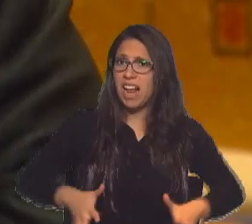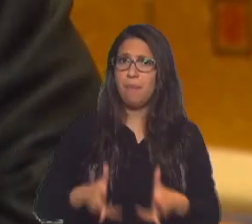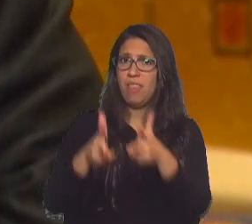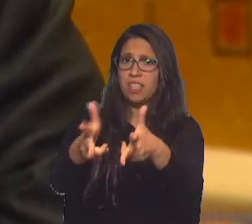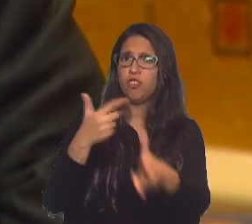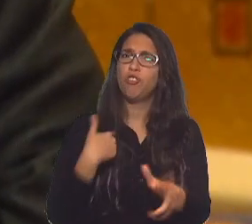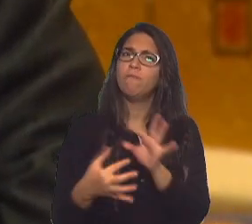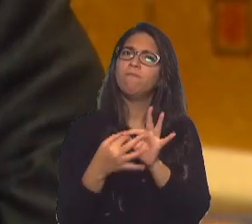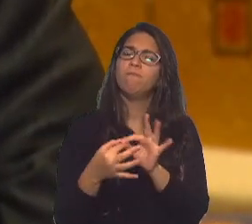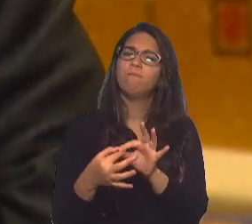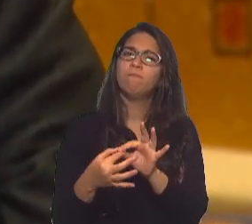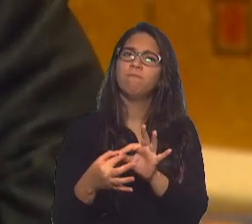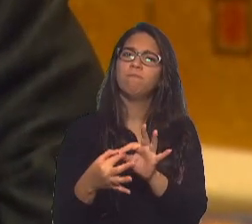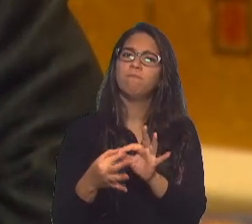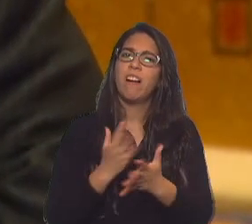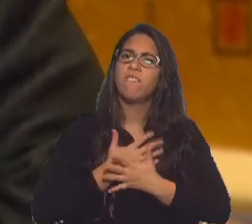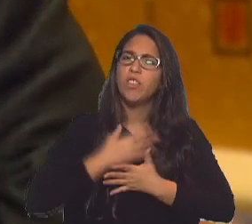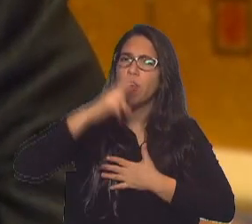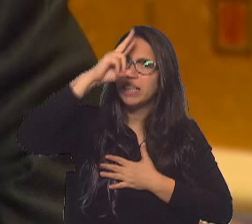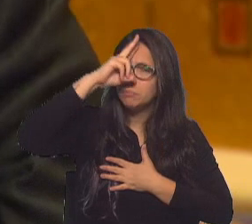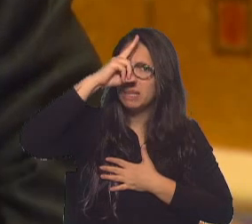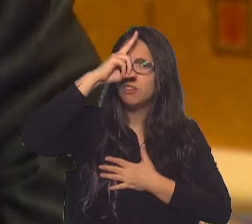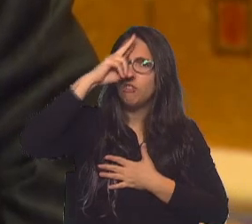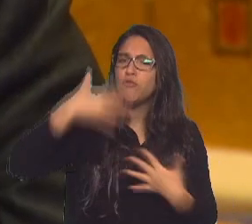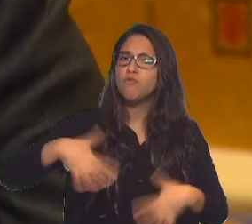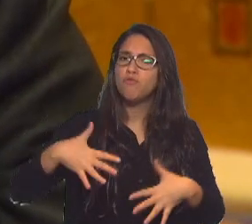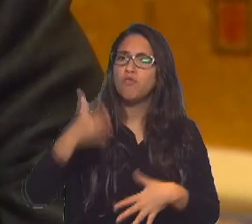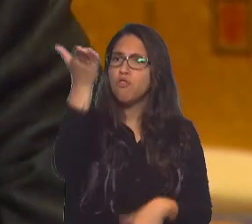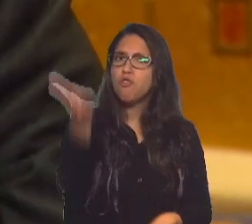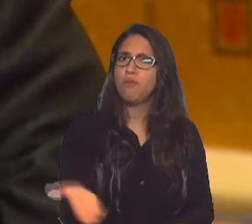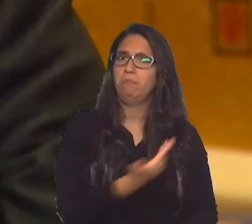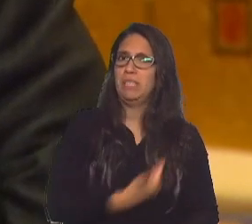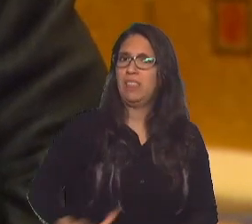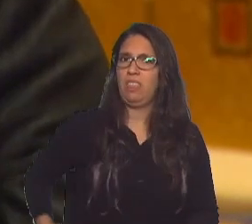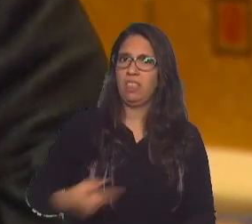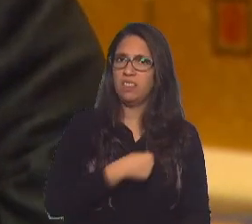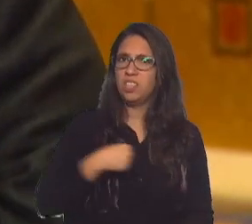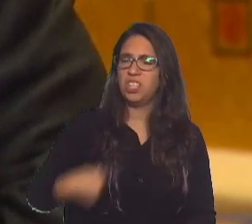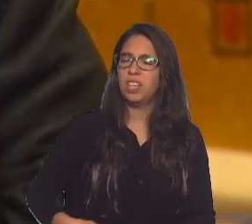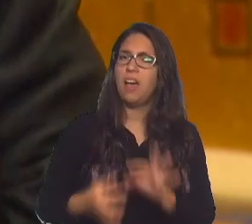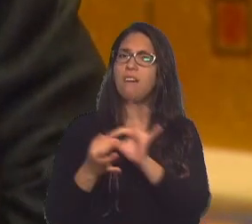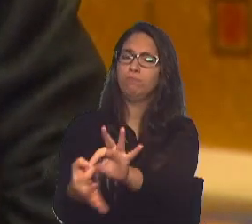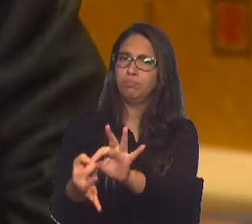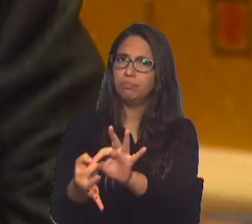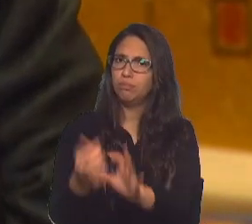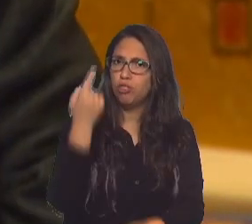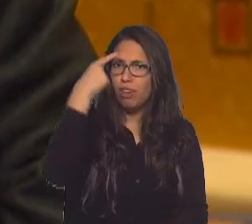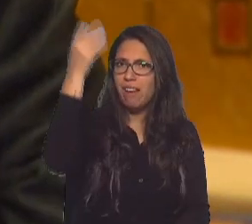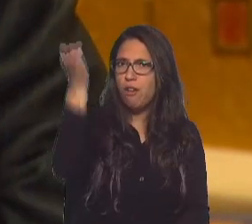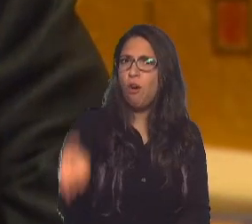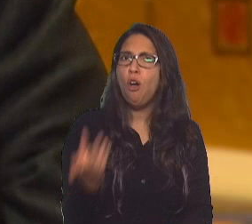relación personal de afecto, de respeto con él. Creo que es un